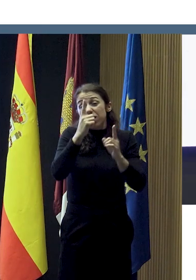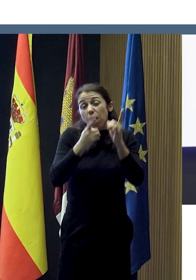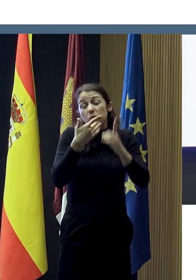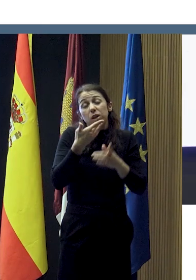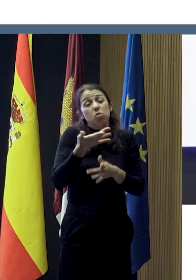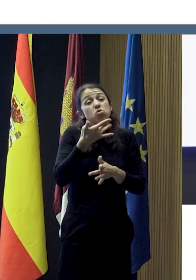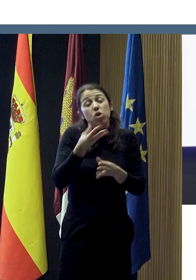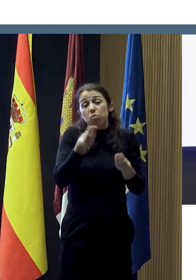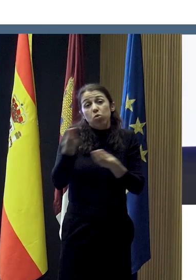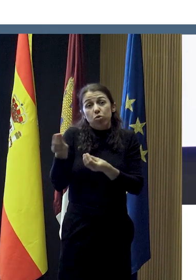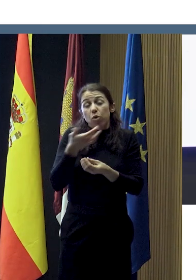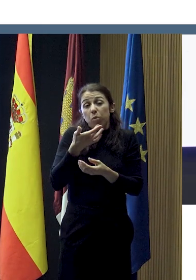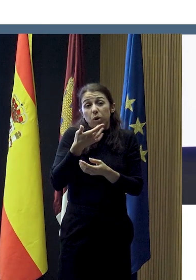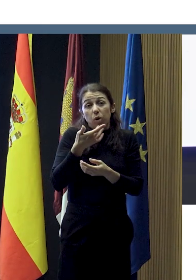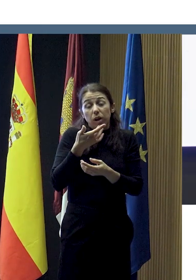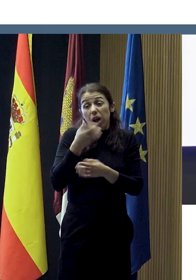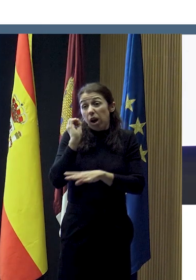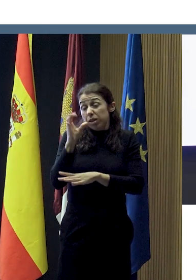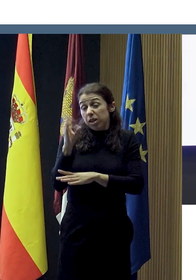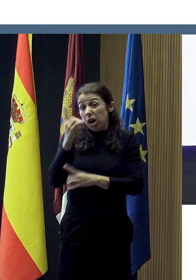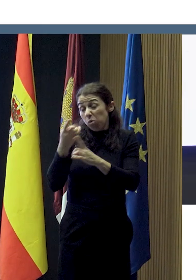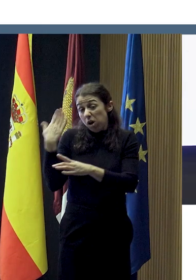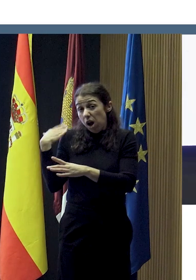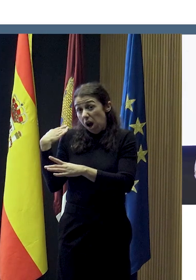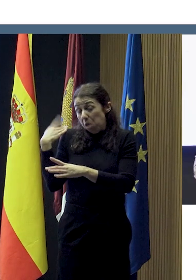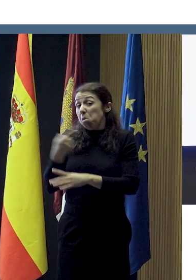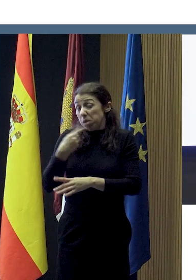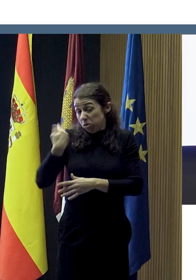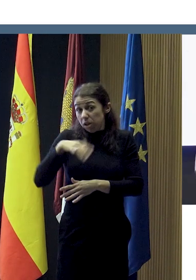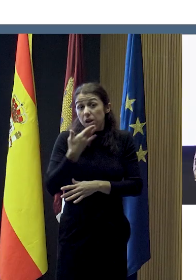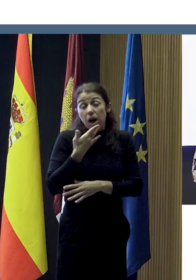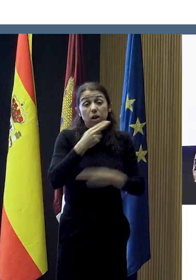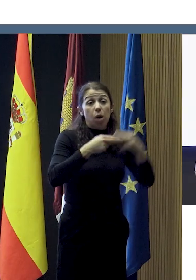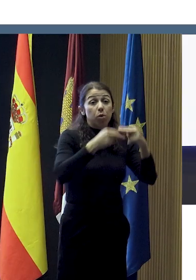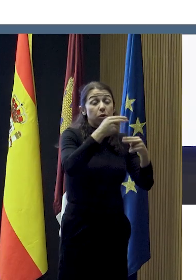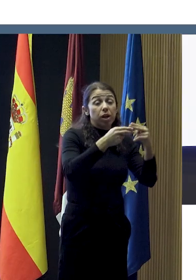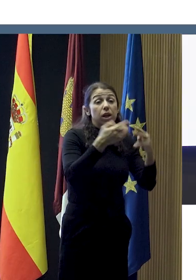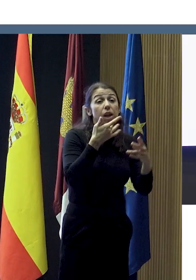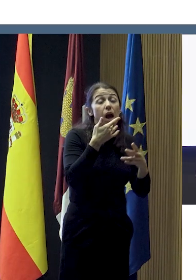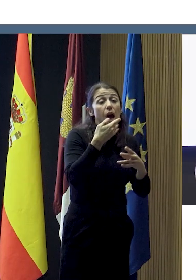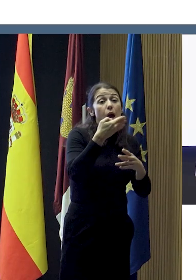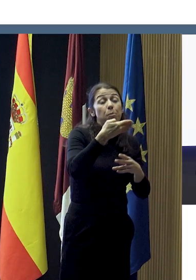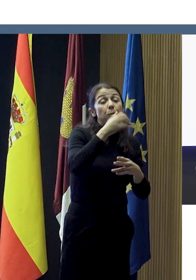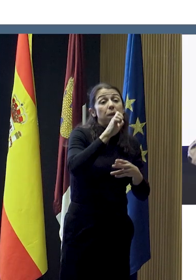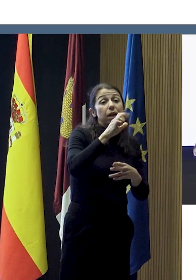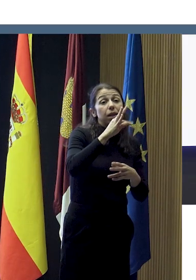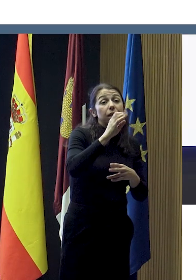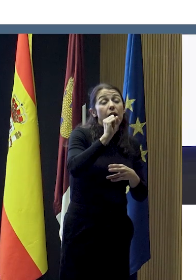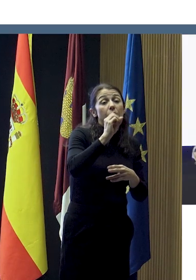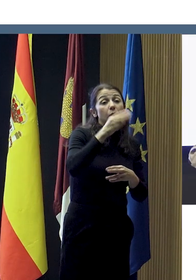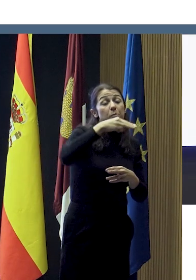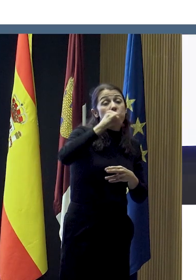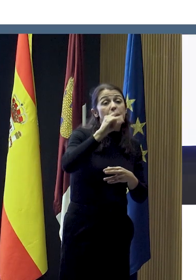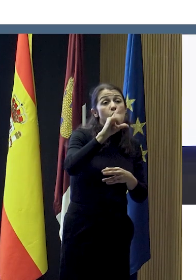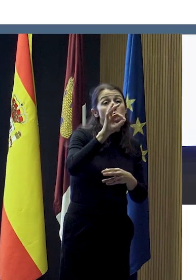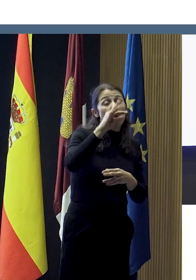súper conocidas, que seguramente en alguna otra charla os habrán hablado de ellas, que son la proteína beta-amiloide, que se pliega de